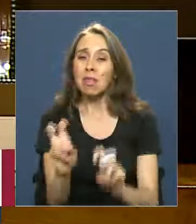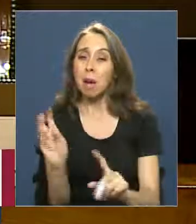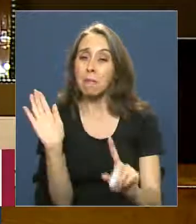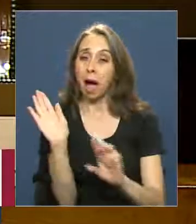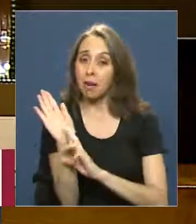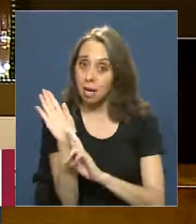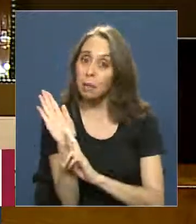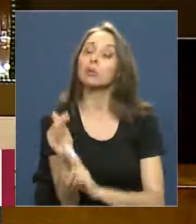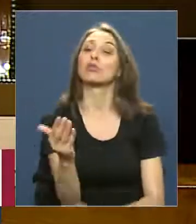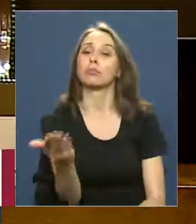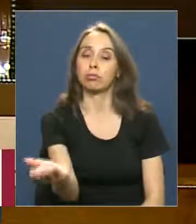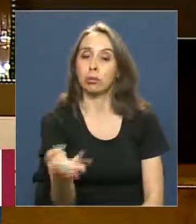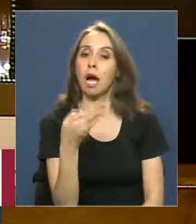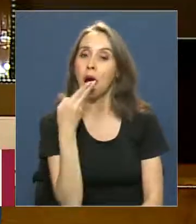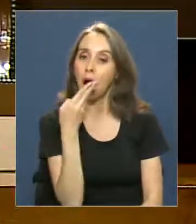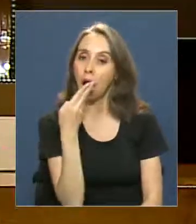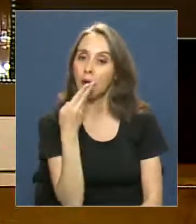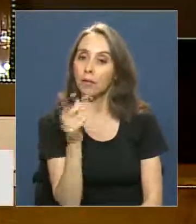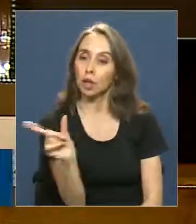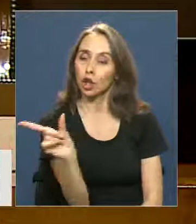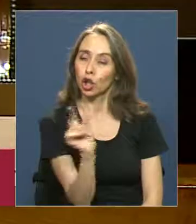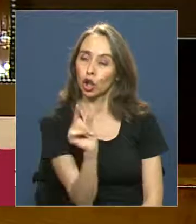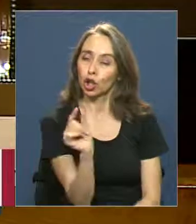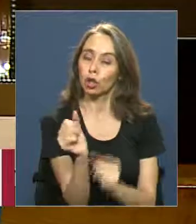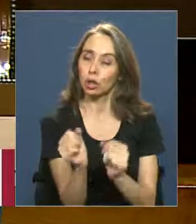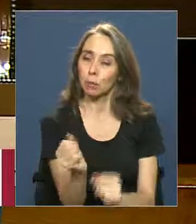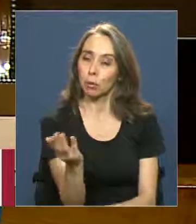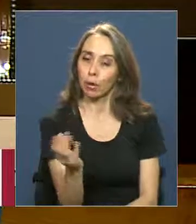le cedo la palabra lo más expuesto posible.